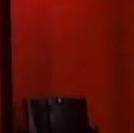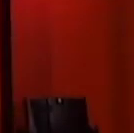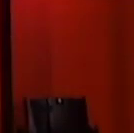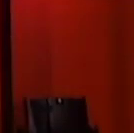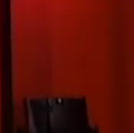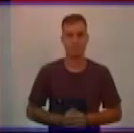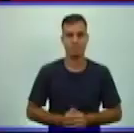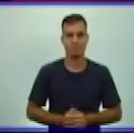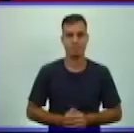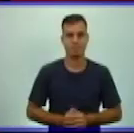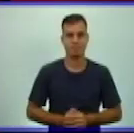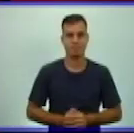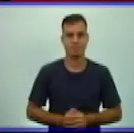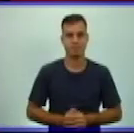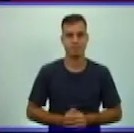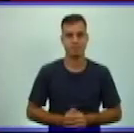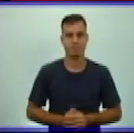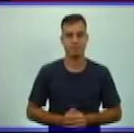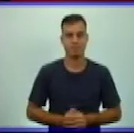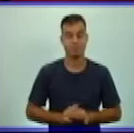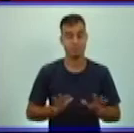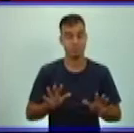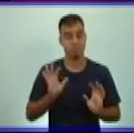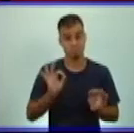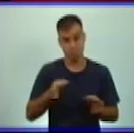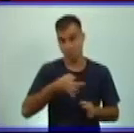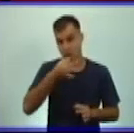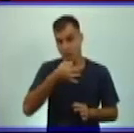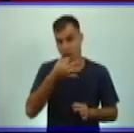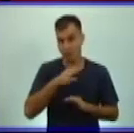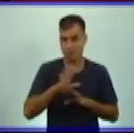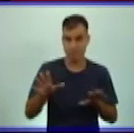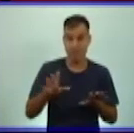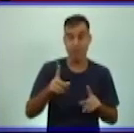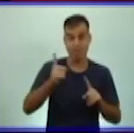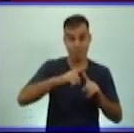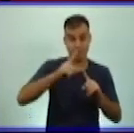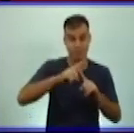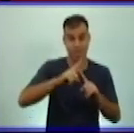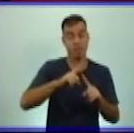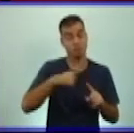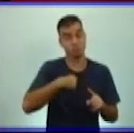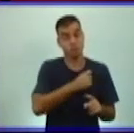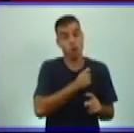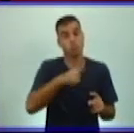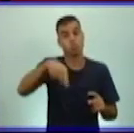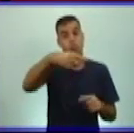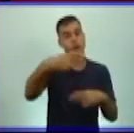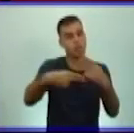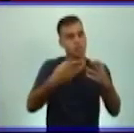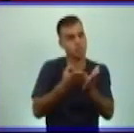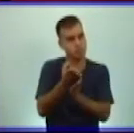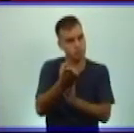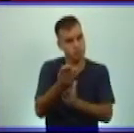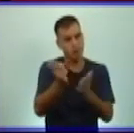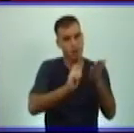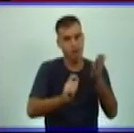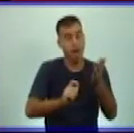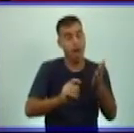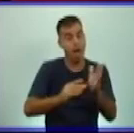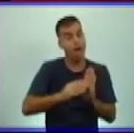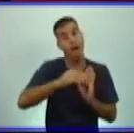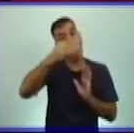Bueno, ya les comenté sobre las actividades que yo quiero que ustedes continúen haciendo hasta que nos veamos en la próxima